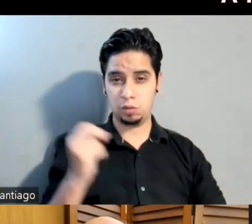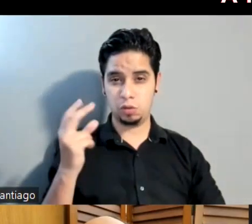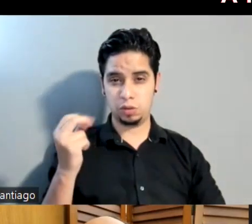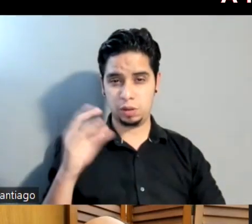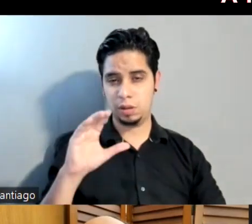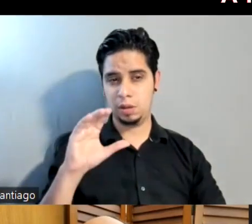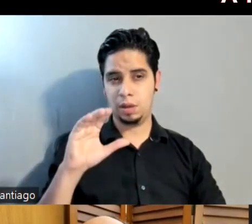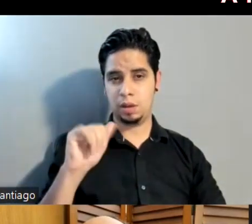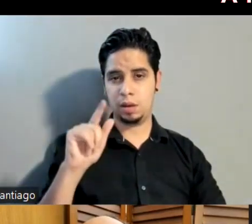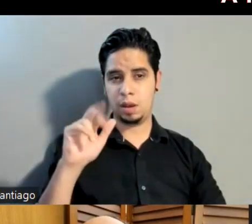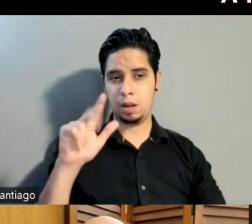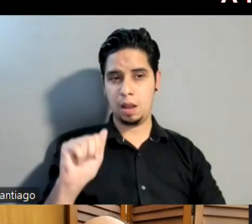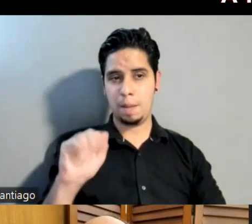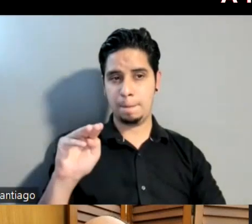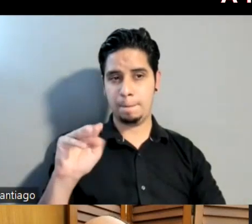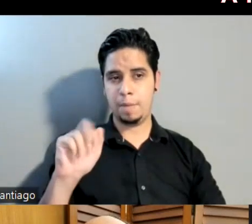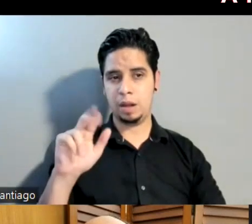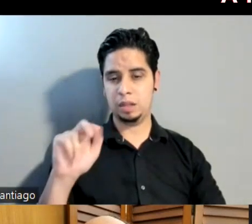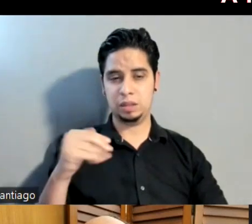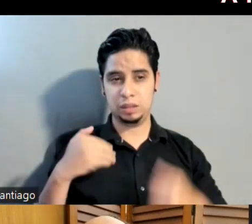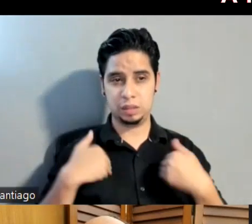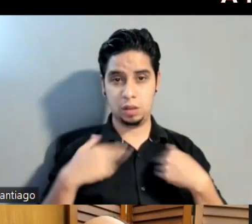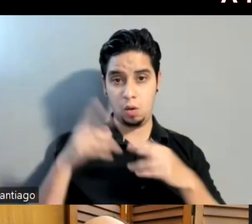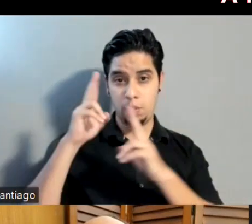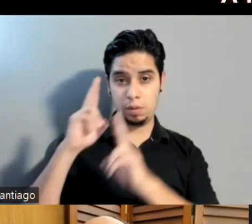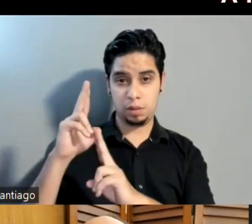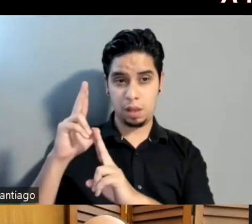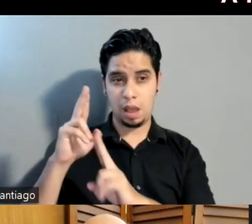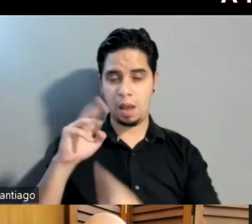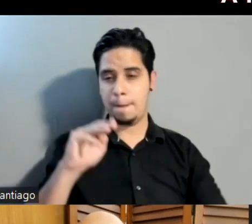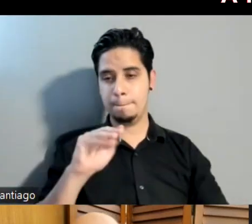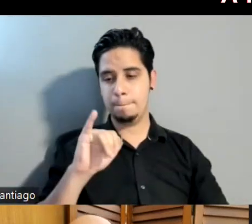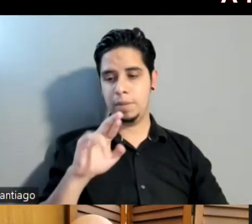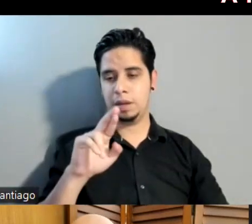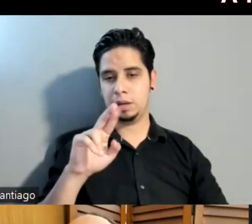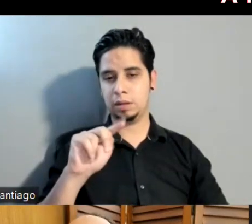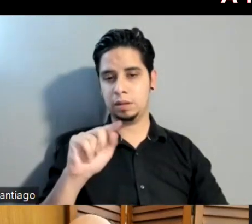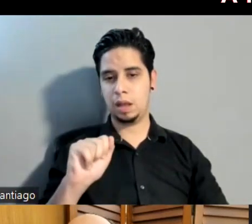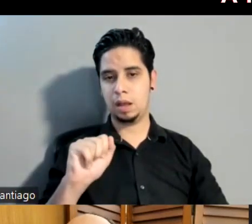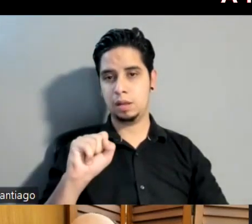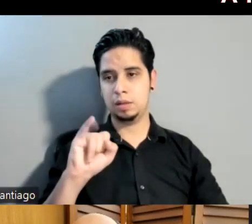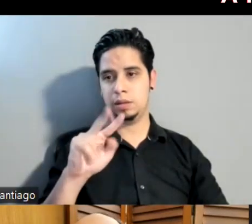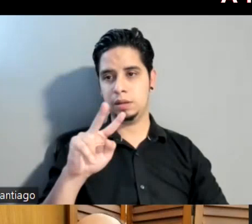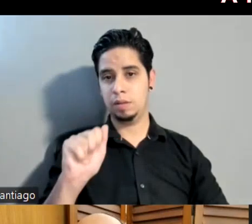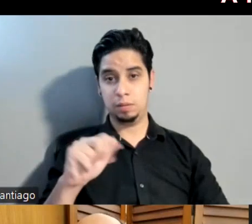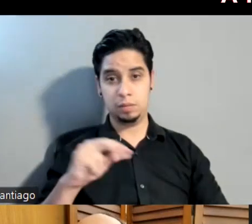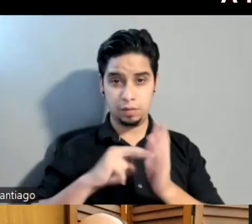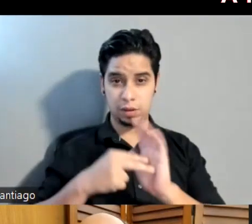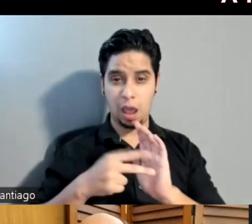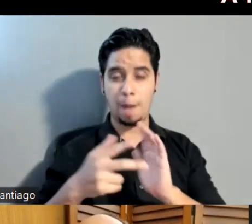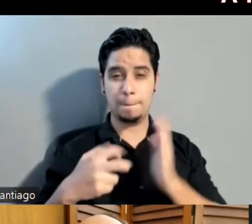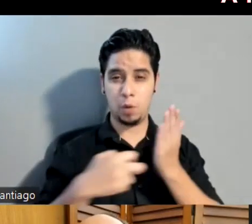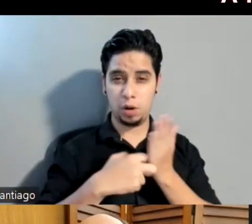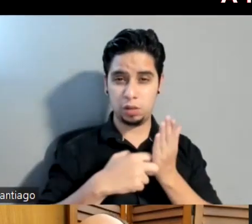Marí, que tiene un homenaje a Mirta Silva. Así que mire, boleto, información,